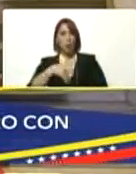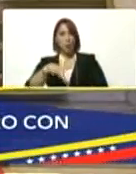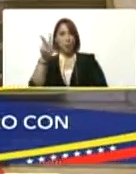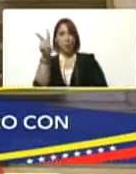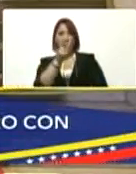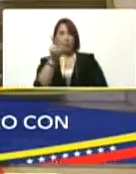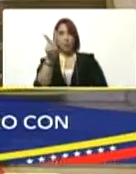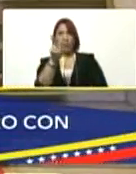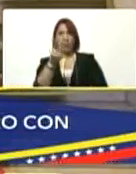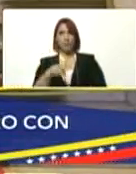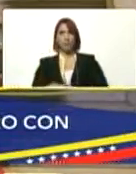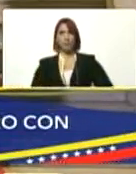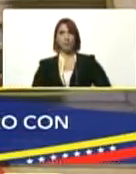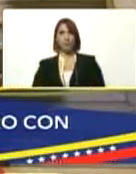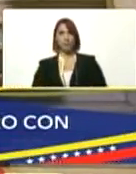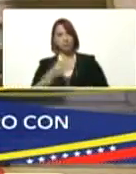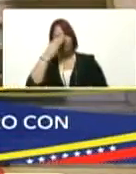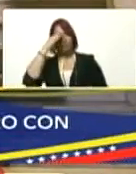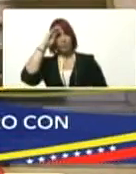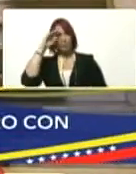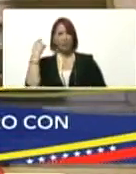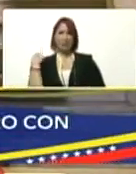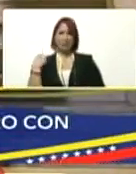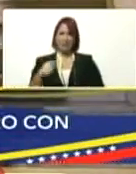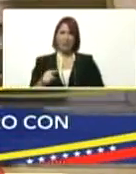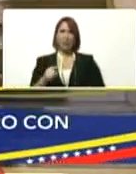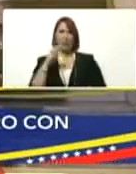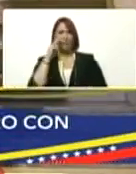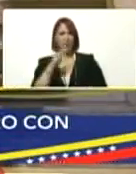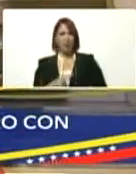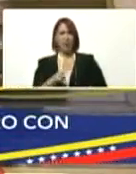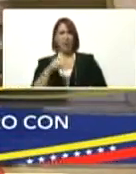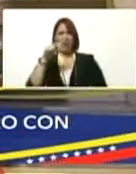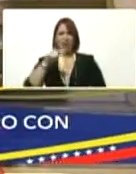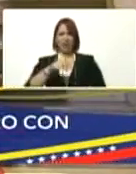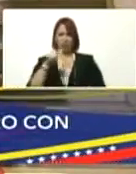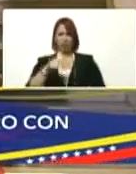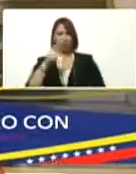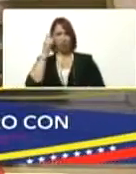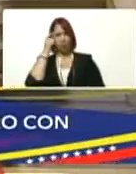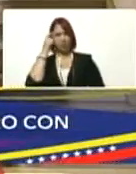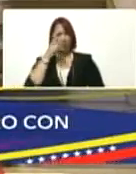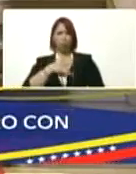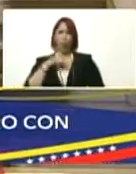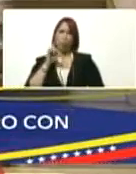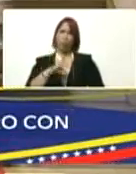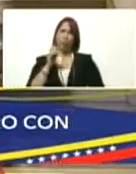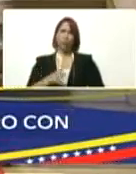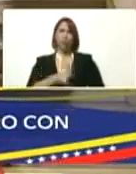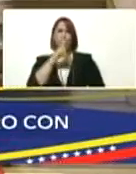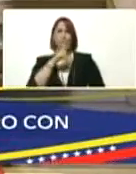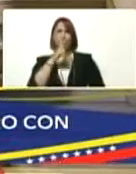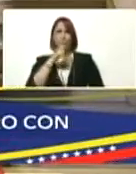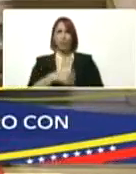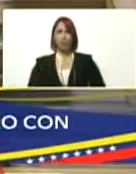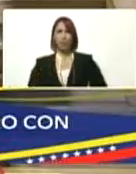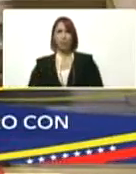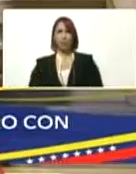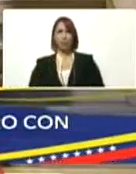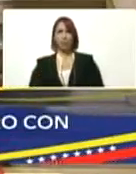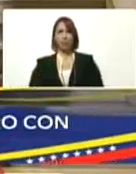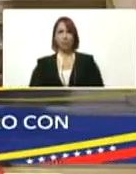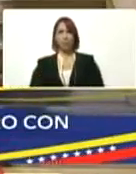Venezuela. Cuba ha tenido que enfrentar en estos días un dolor que